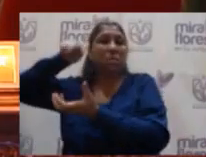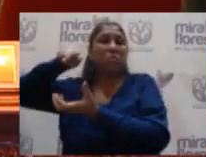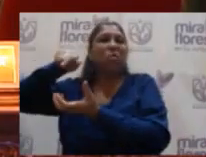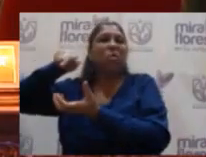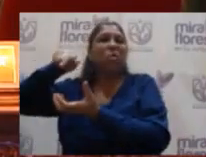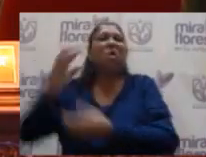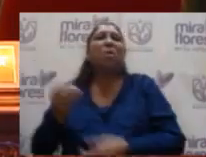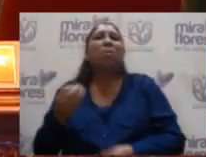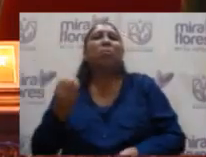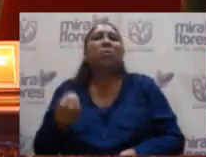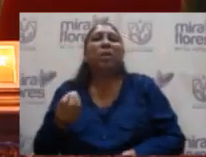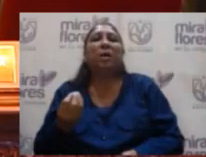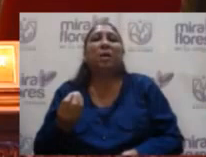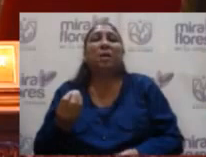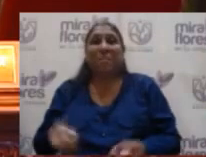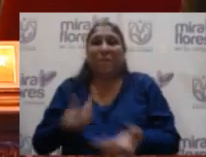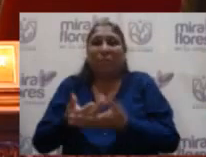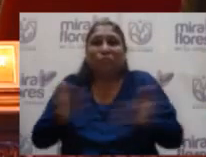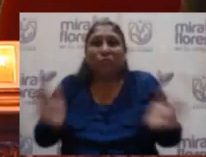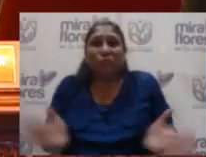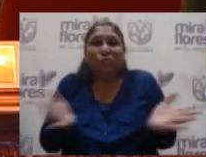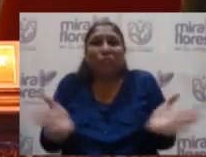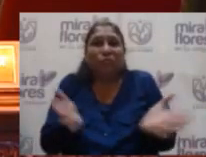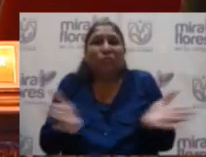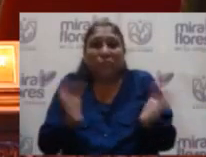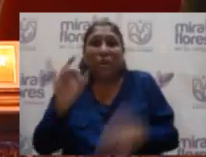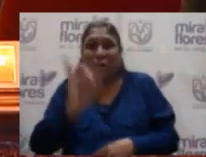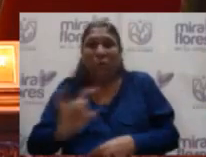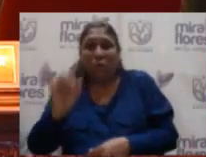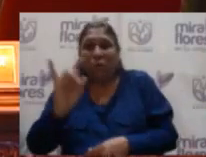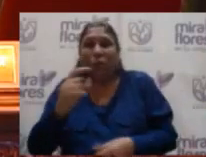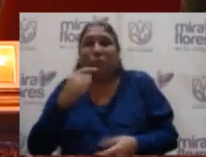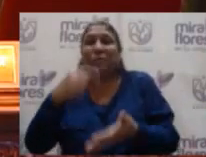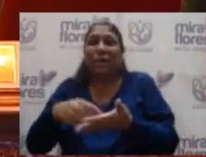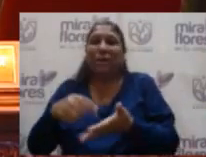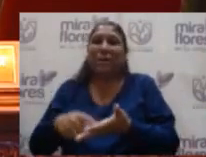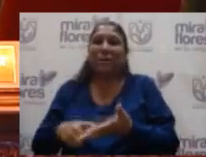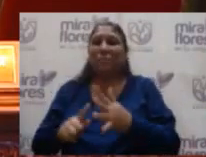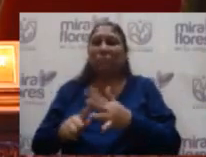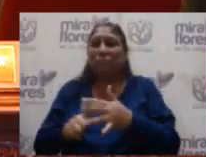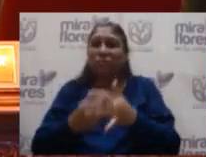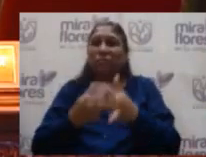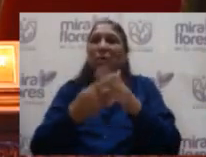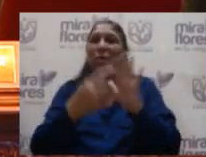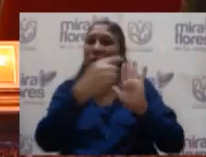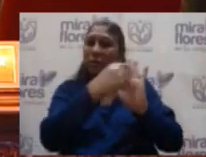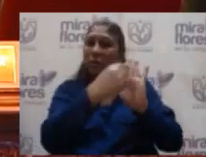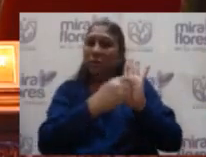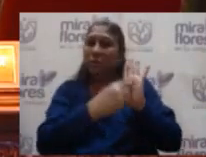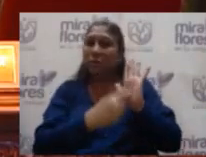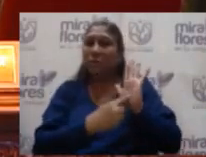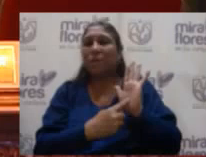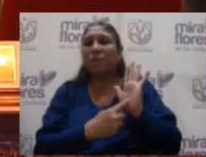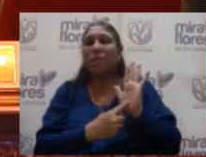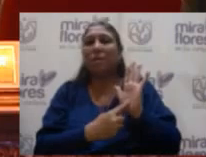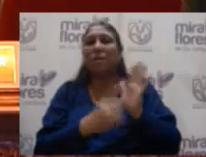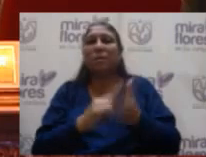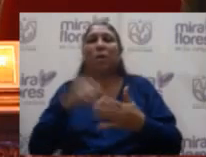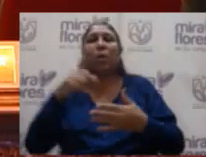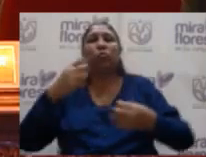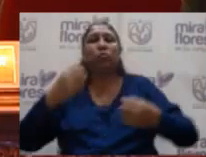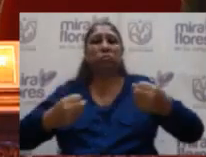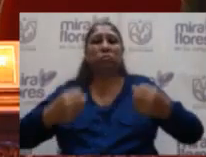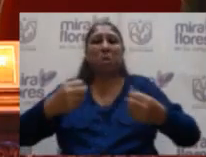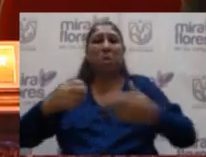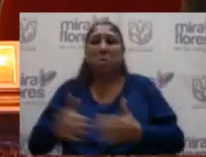¿Para qué? Para fomentar el uso de, justamente, como usted ha señalado al principio de su disertación, de un vehículo